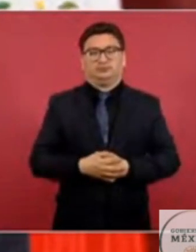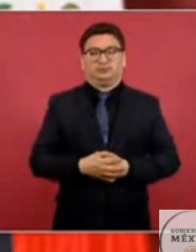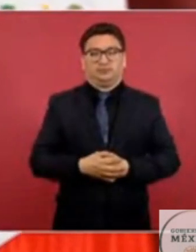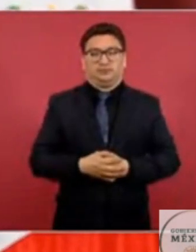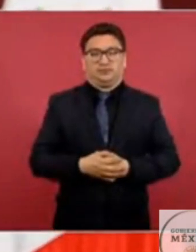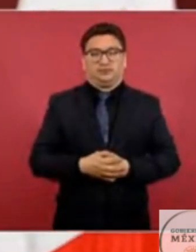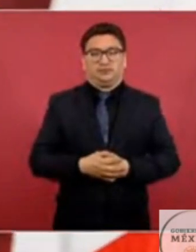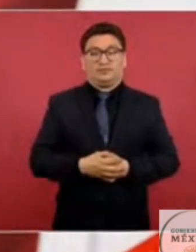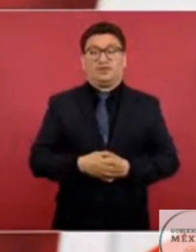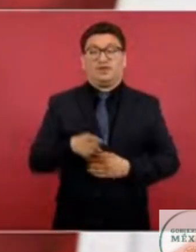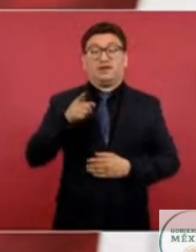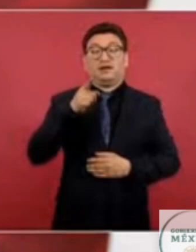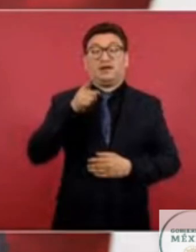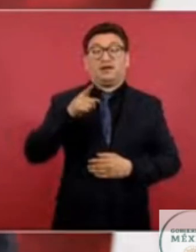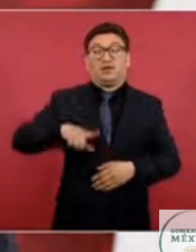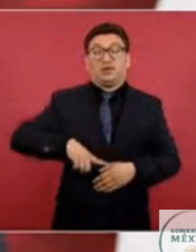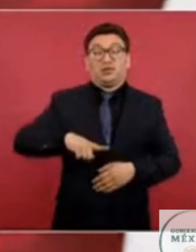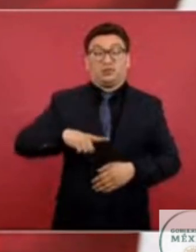Y no solo era su secretario